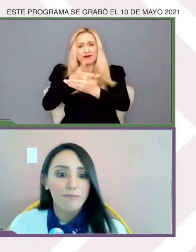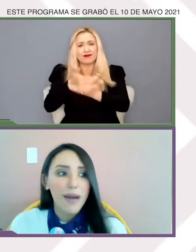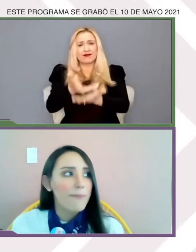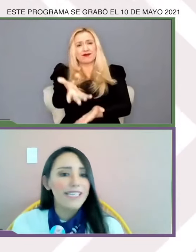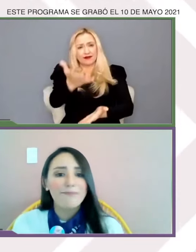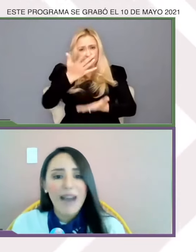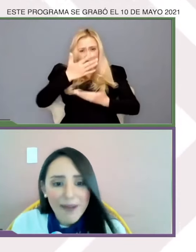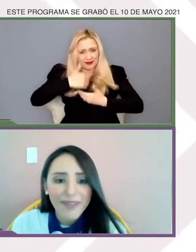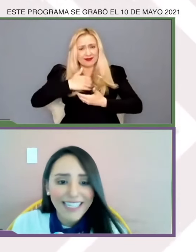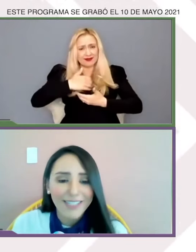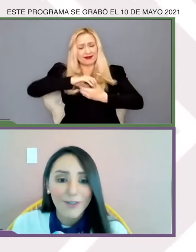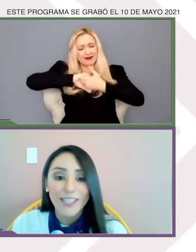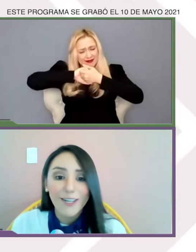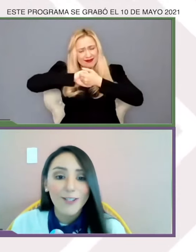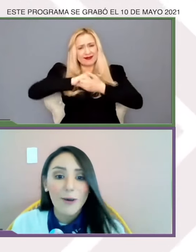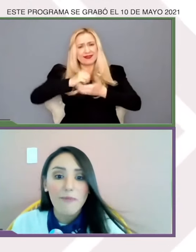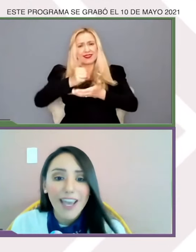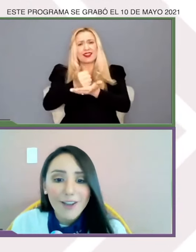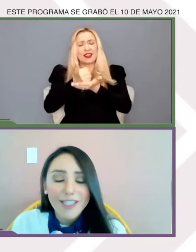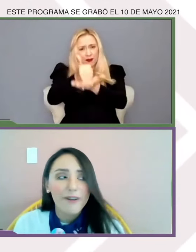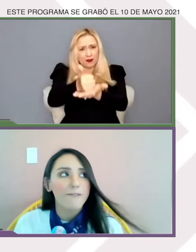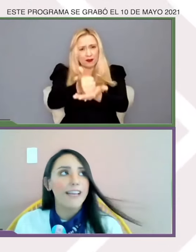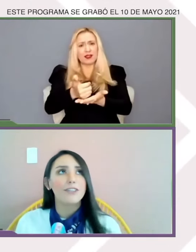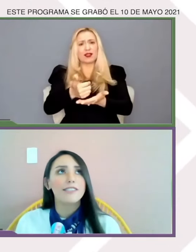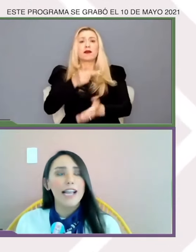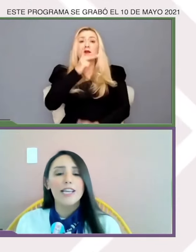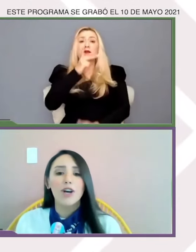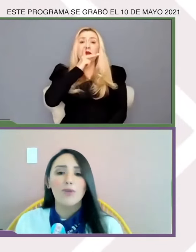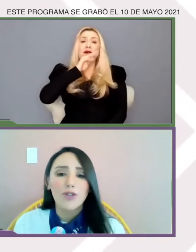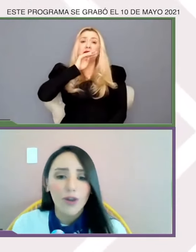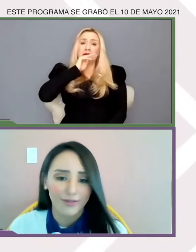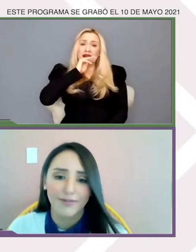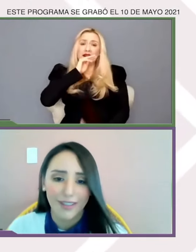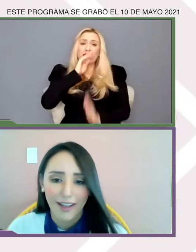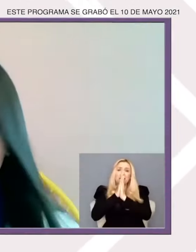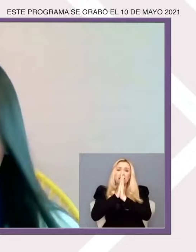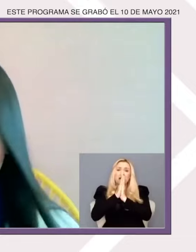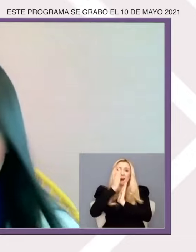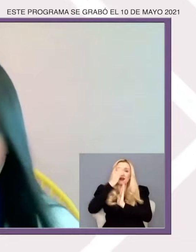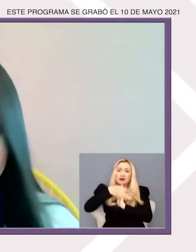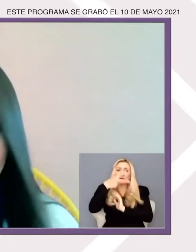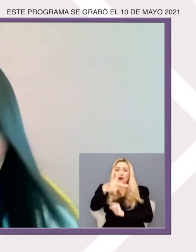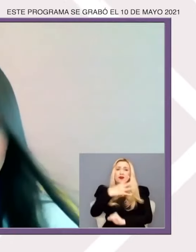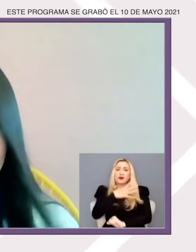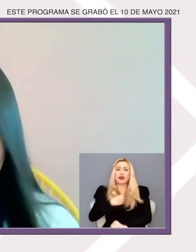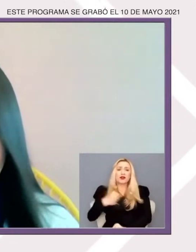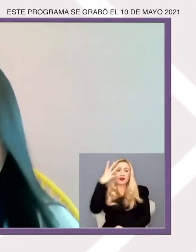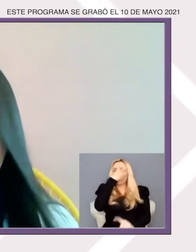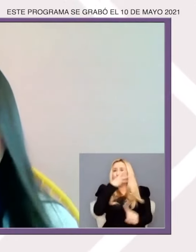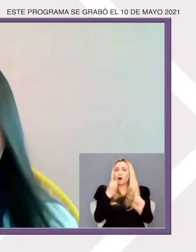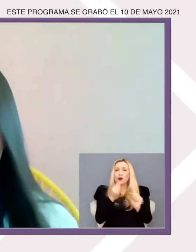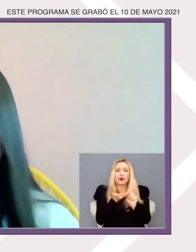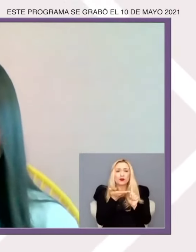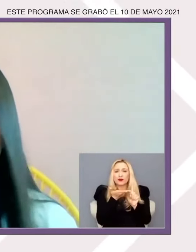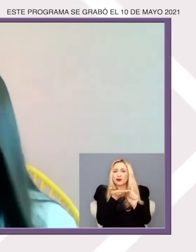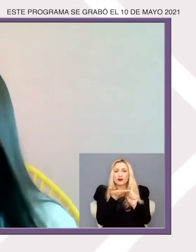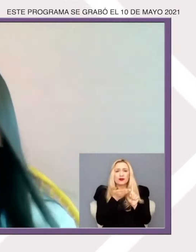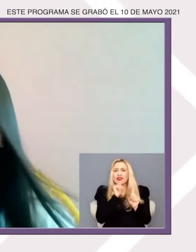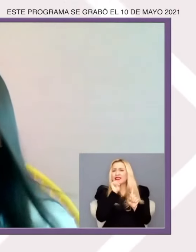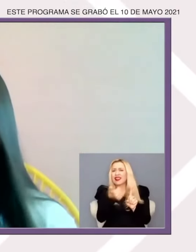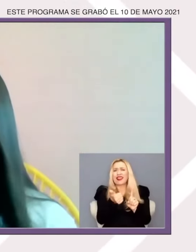amiga. Papis, mamis, sus hijos son bellos y perfectos tal y como son. De verdad, no hay nada que